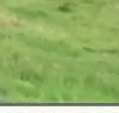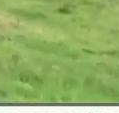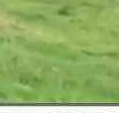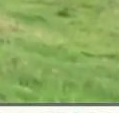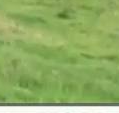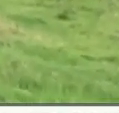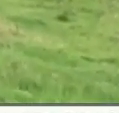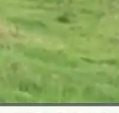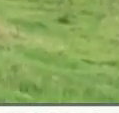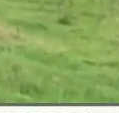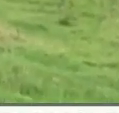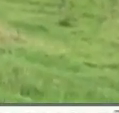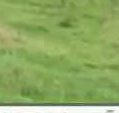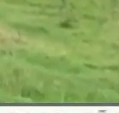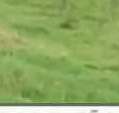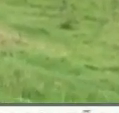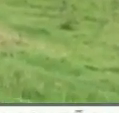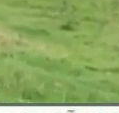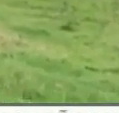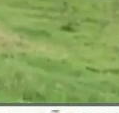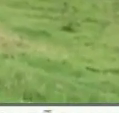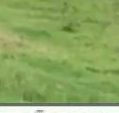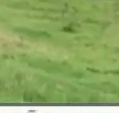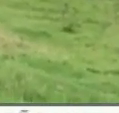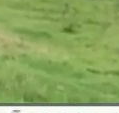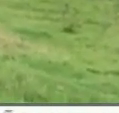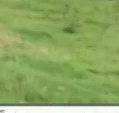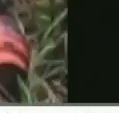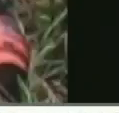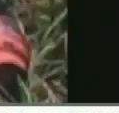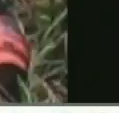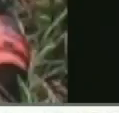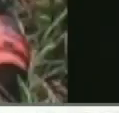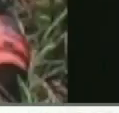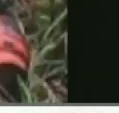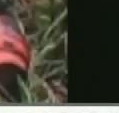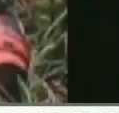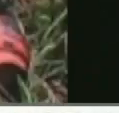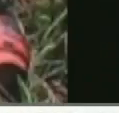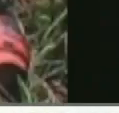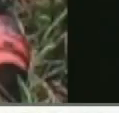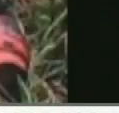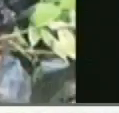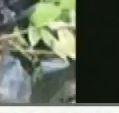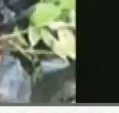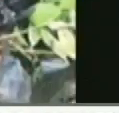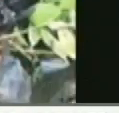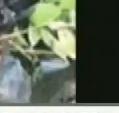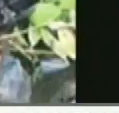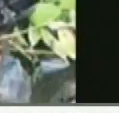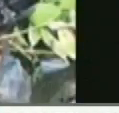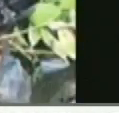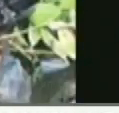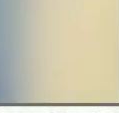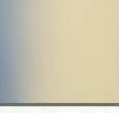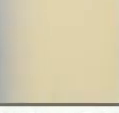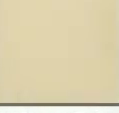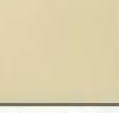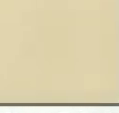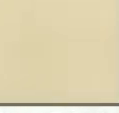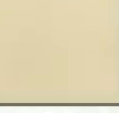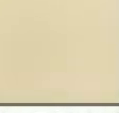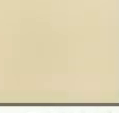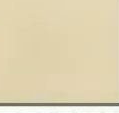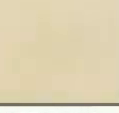paz y pretenden alterar nuestra soberanía. El camino está minado con minas antipersonales.